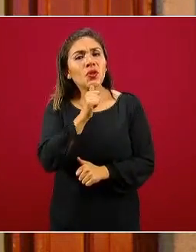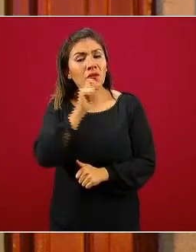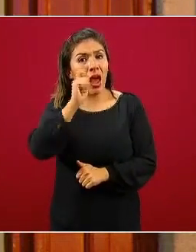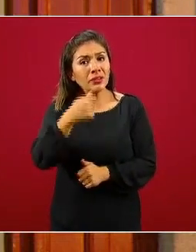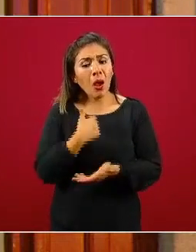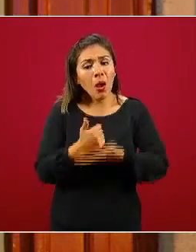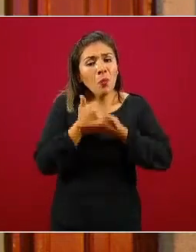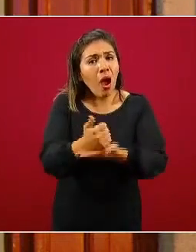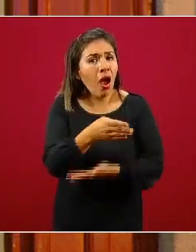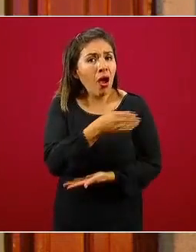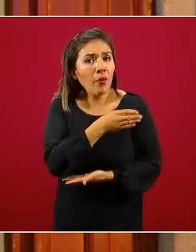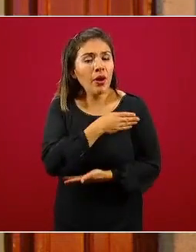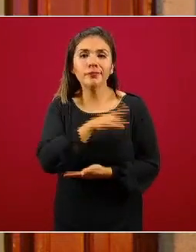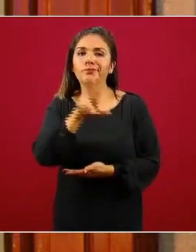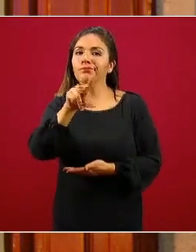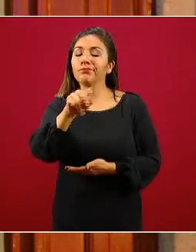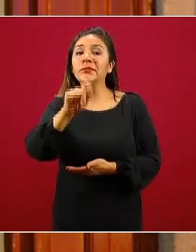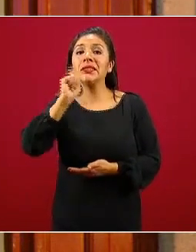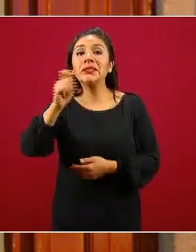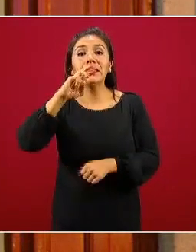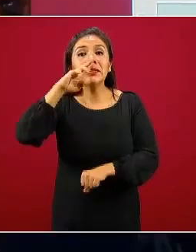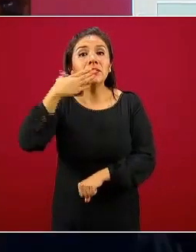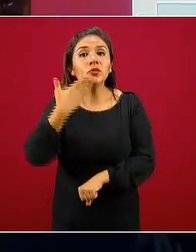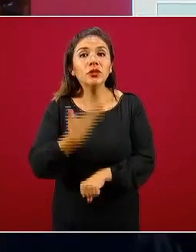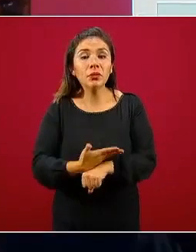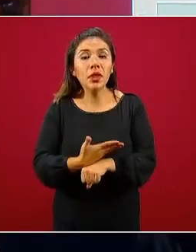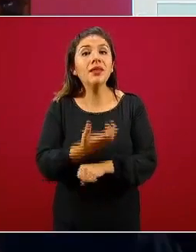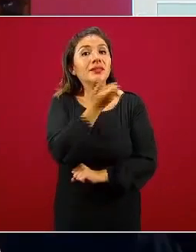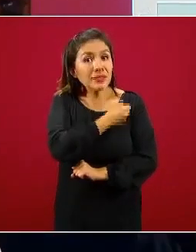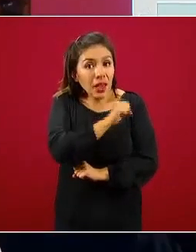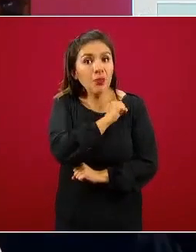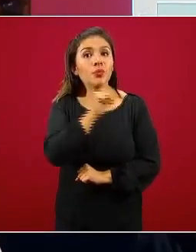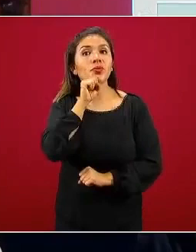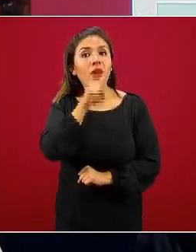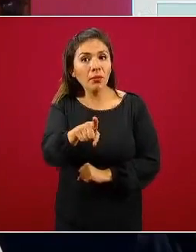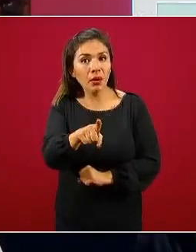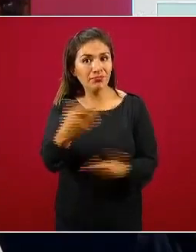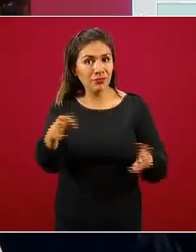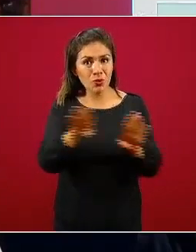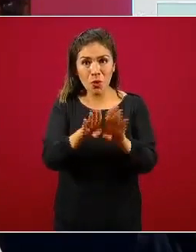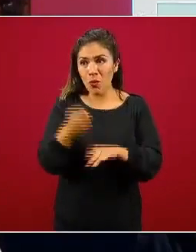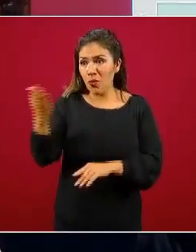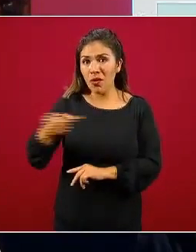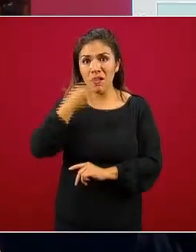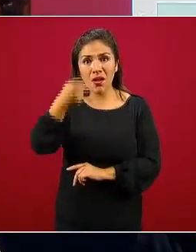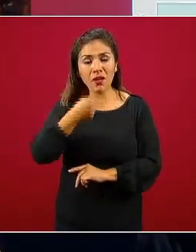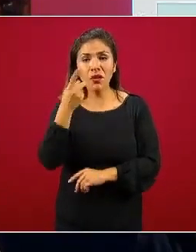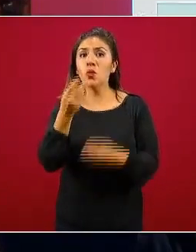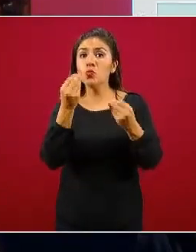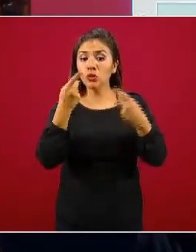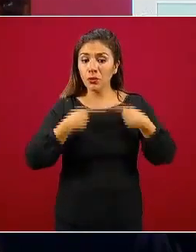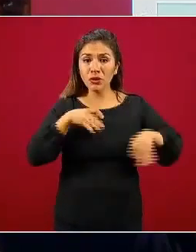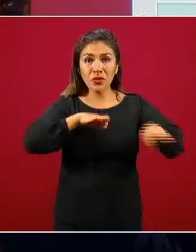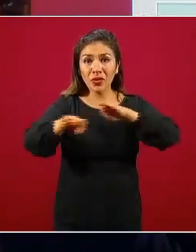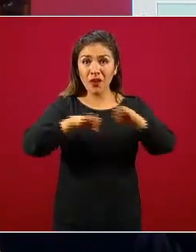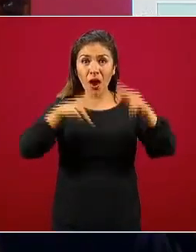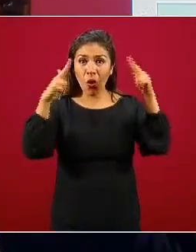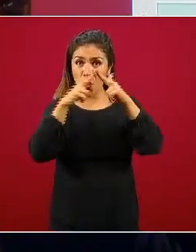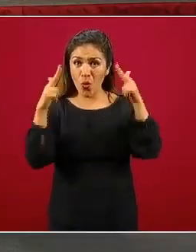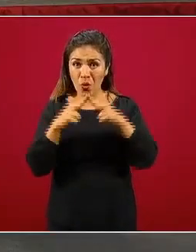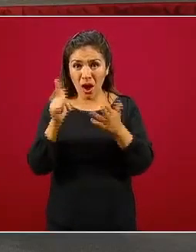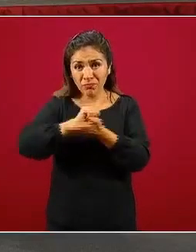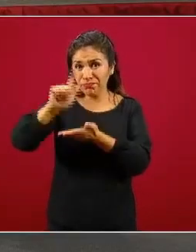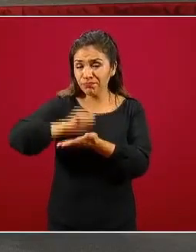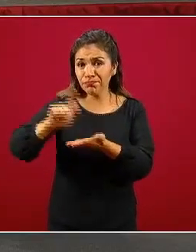caridad, insisto, es un tema de responsabilidad y de salud también, porque como lo ha dicho Marcelina, muchas trabajadoras del hogar